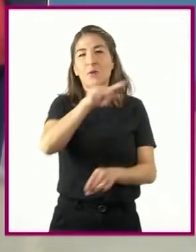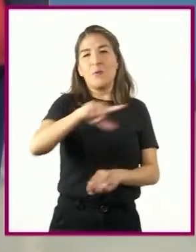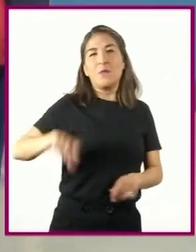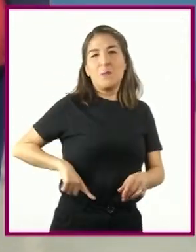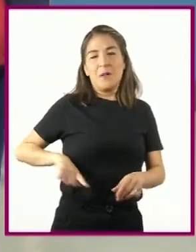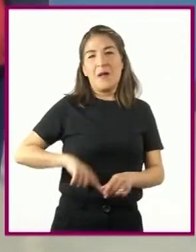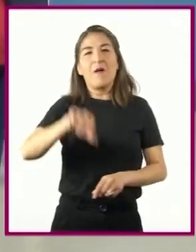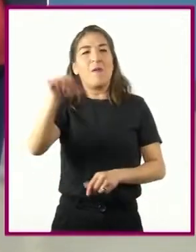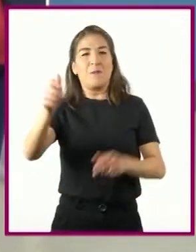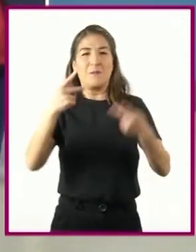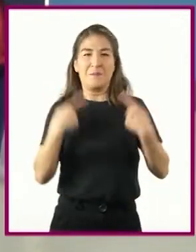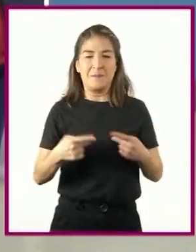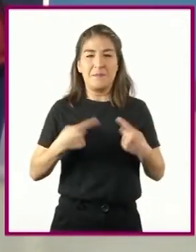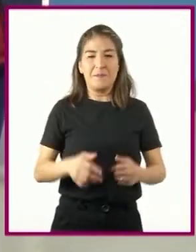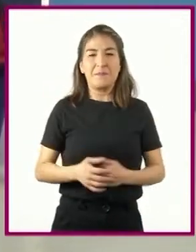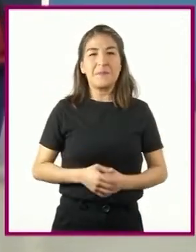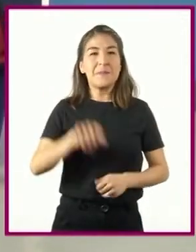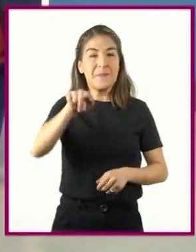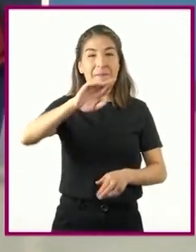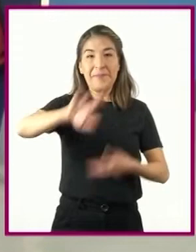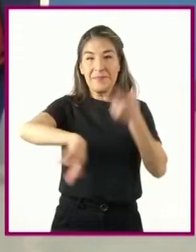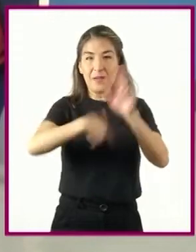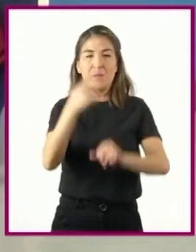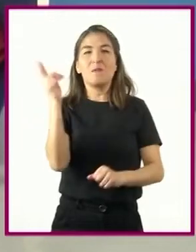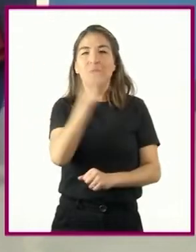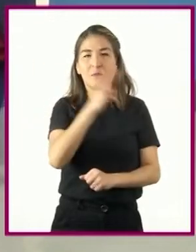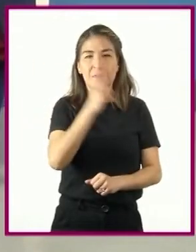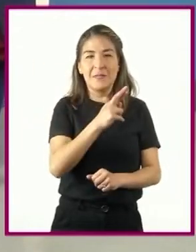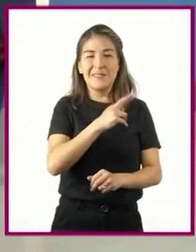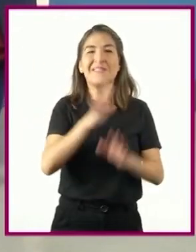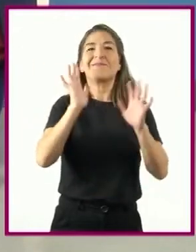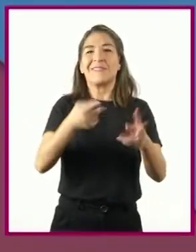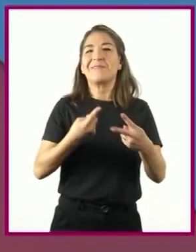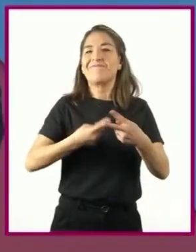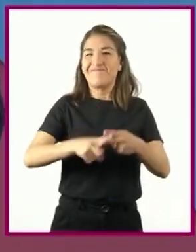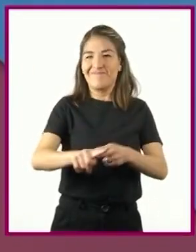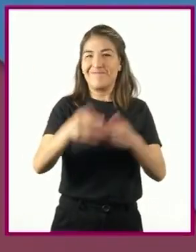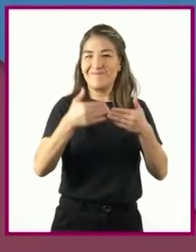sus opositores. La Revolución Rusa había comenzado.